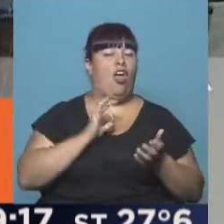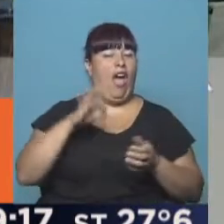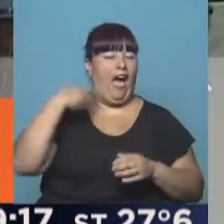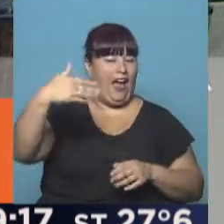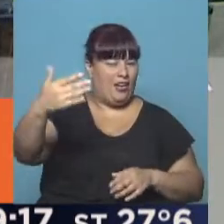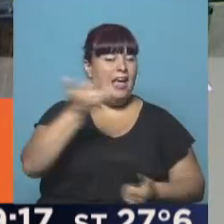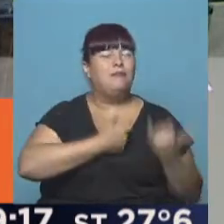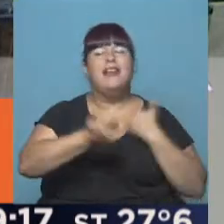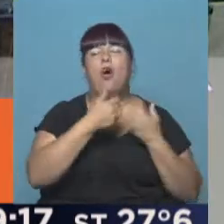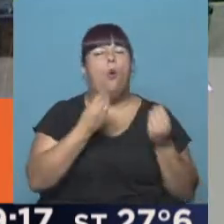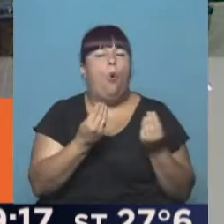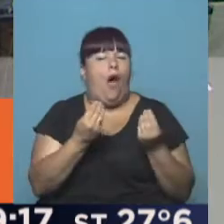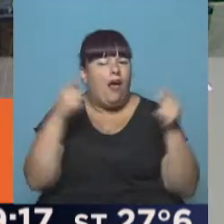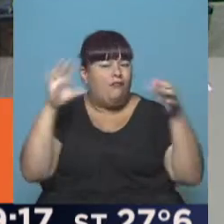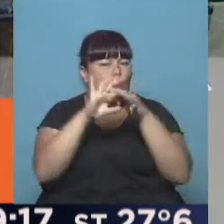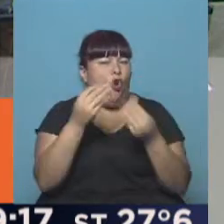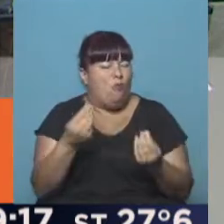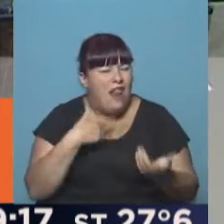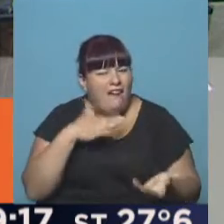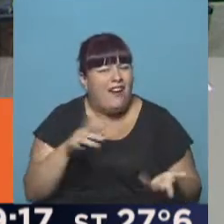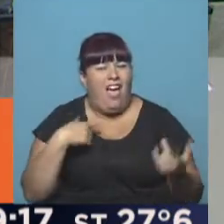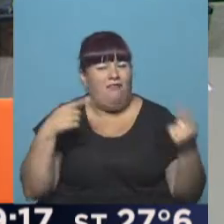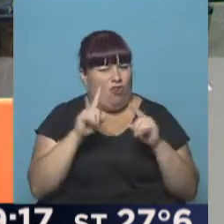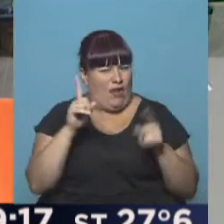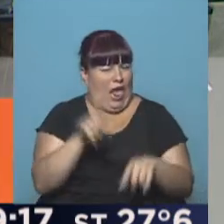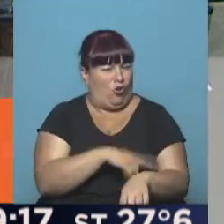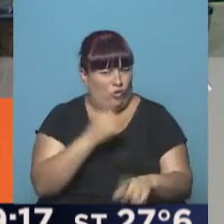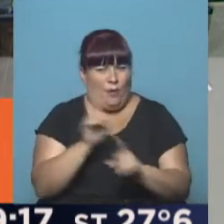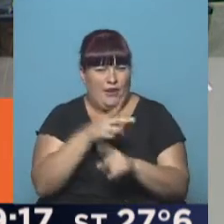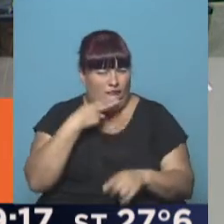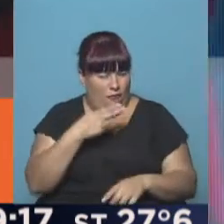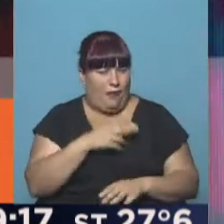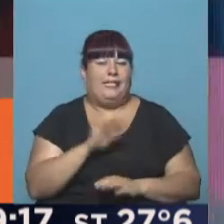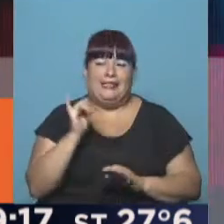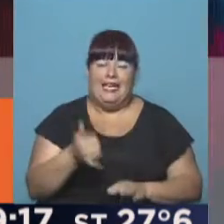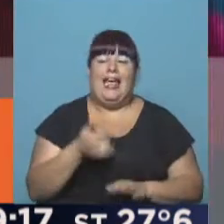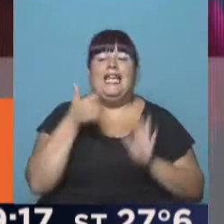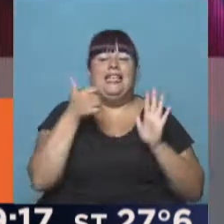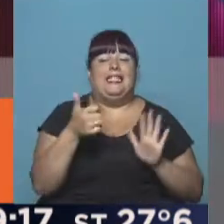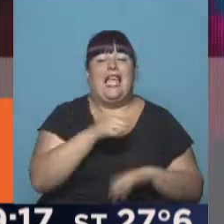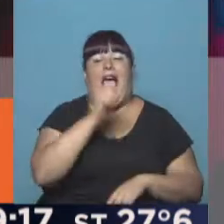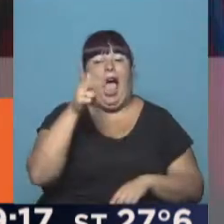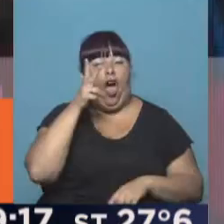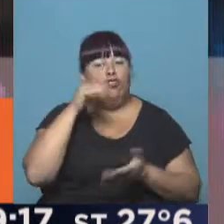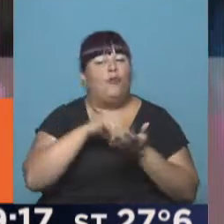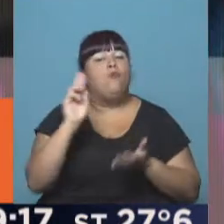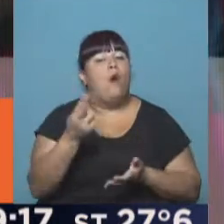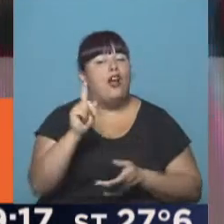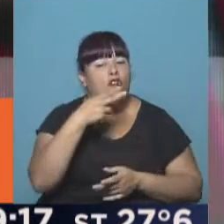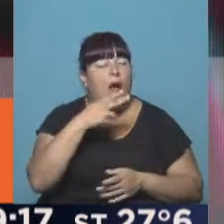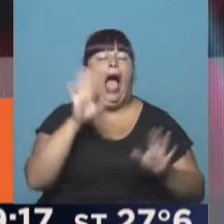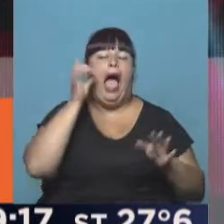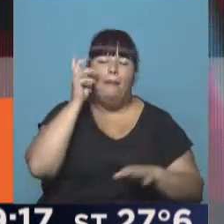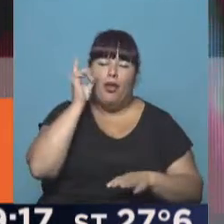años. Explíqueme cuál es la relación, porque la verdad es que no tiene que ver con el hábito ni con el consumo. Los 6 a 8 millones son muertes, no